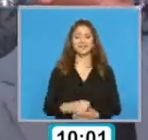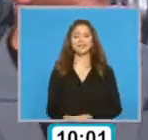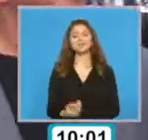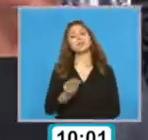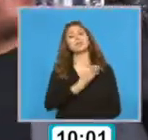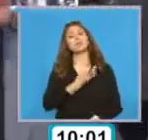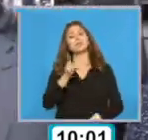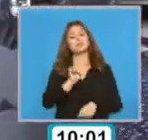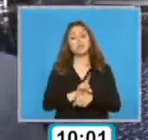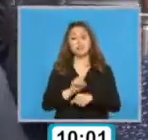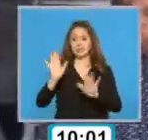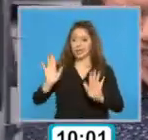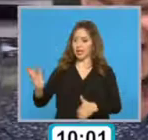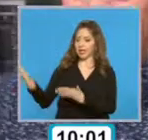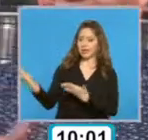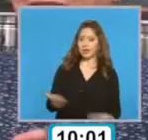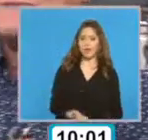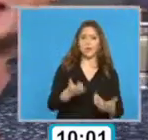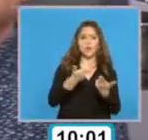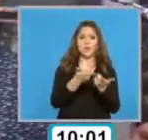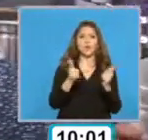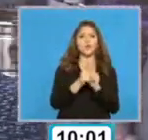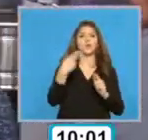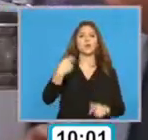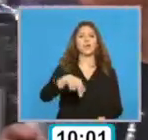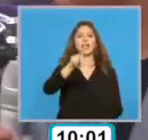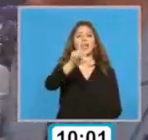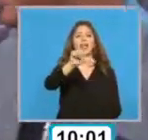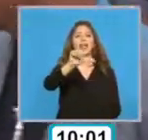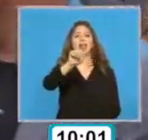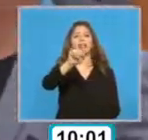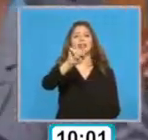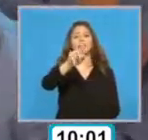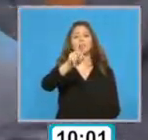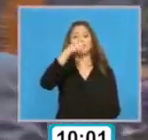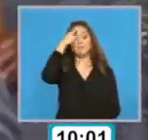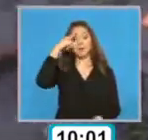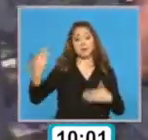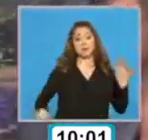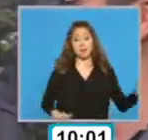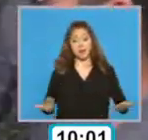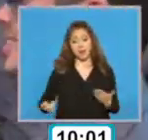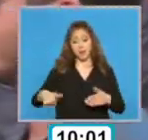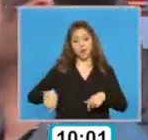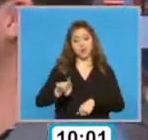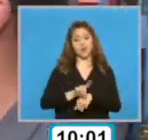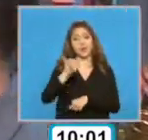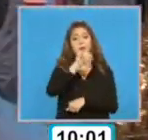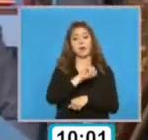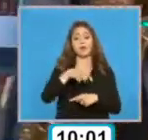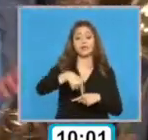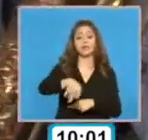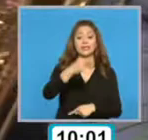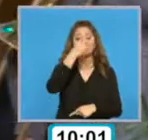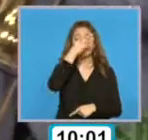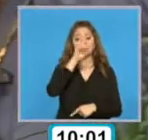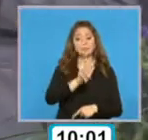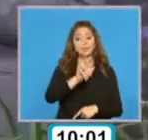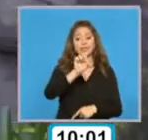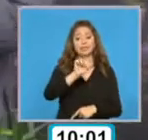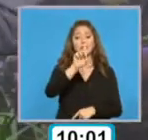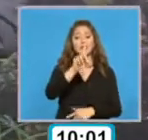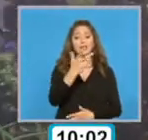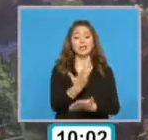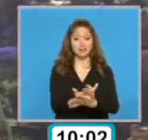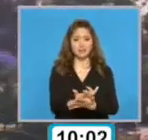aquí estamos y llegó la típica. Así es, y llegó la típica para que nos pongan a bailar esta mañana porque ya es jueves. Así y ya es. sentimos el fin de semana que nos está llegando. Es